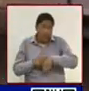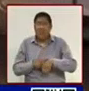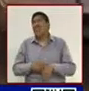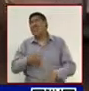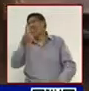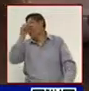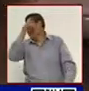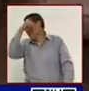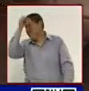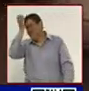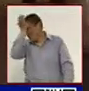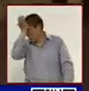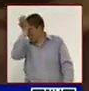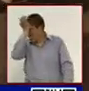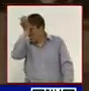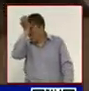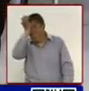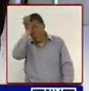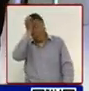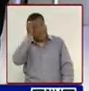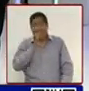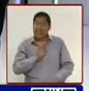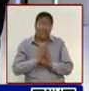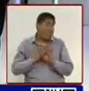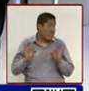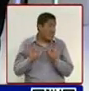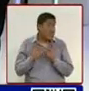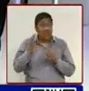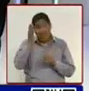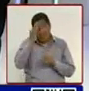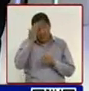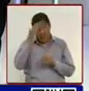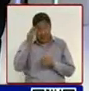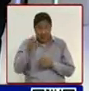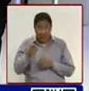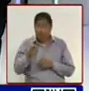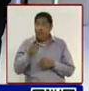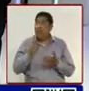No, Miriam, no. ¿A qué hora? ¿Habrá algún, no, en algún para momento nada. Del día? ¿Sabes qué?